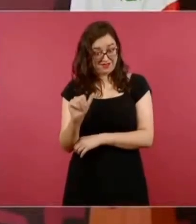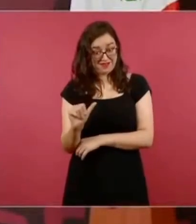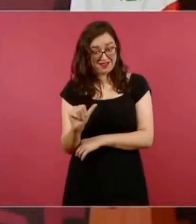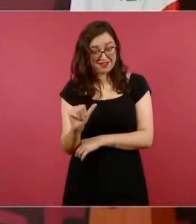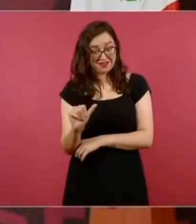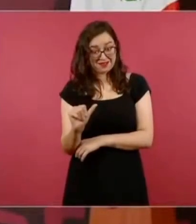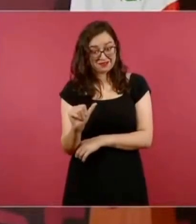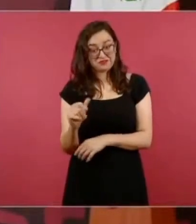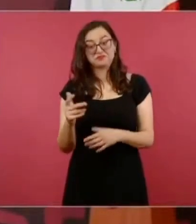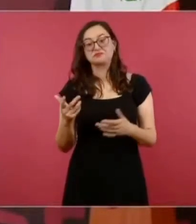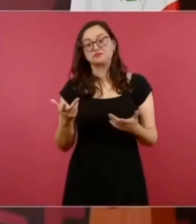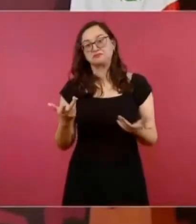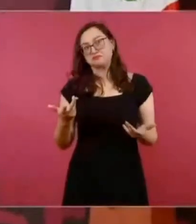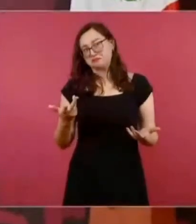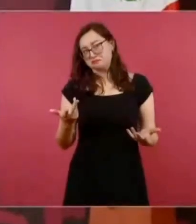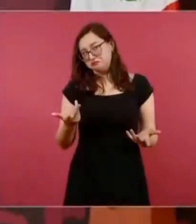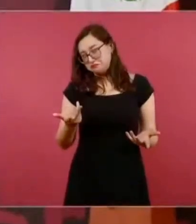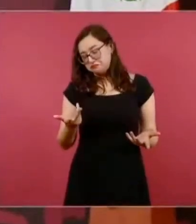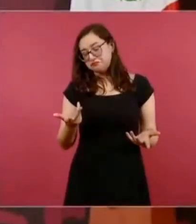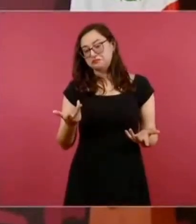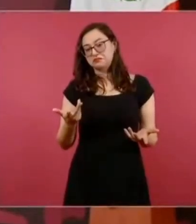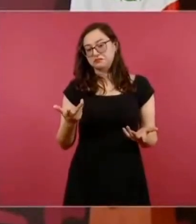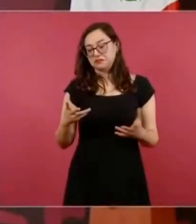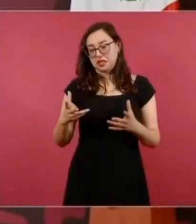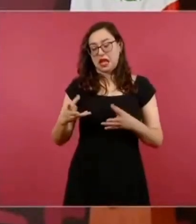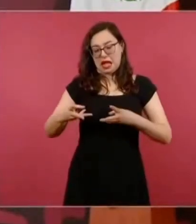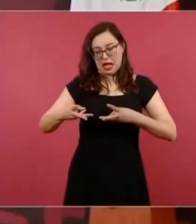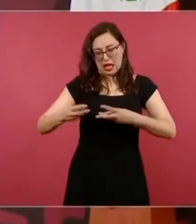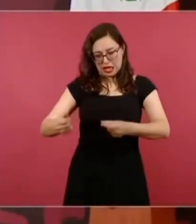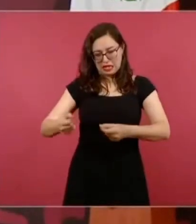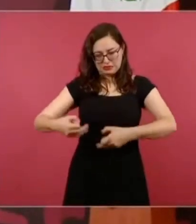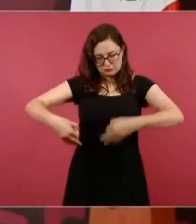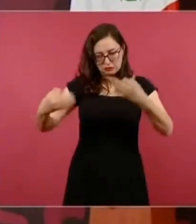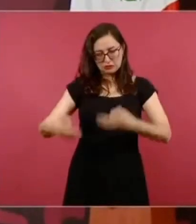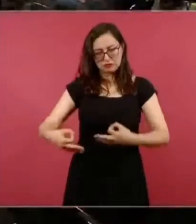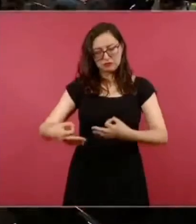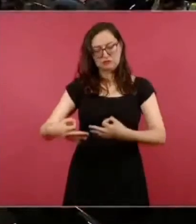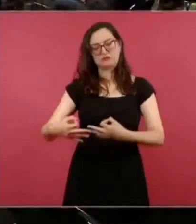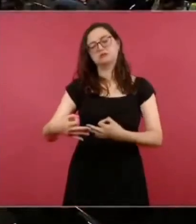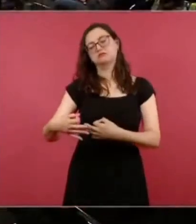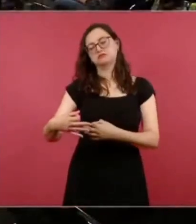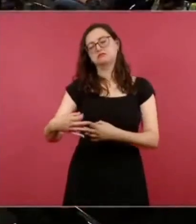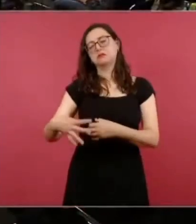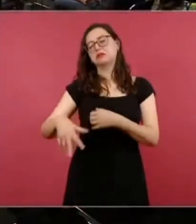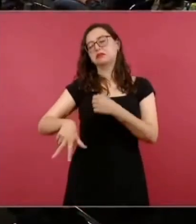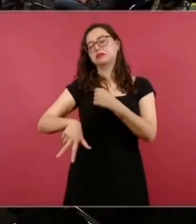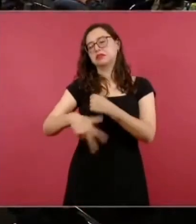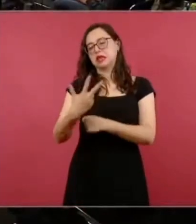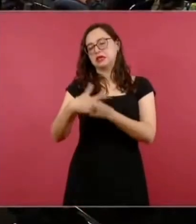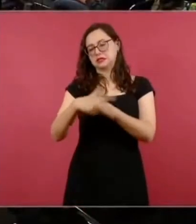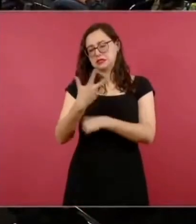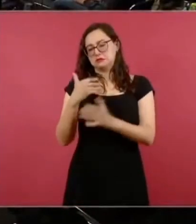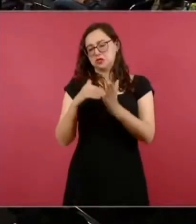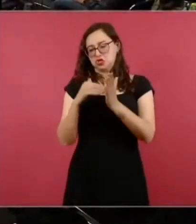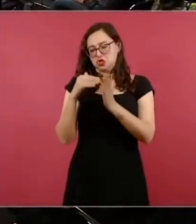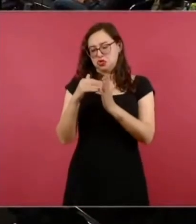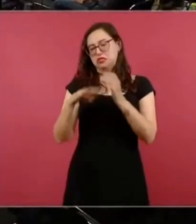Y estaríamos hablando como de 13, 14 mil millones de dólares, pero aún así